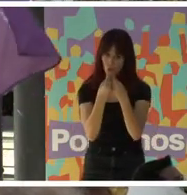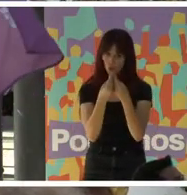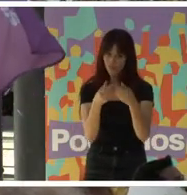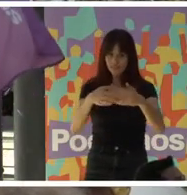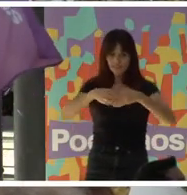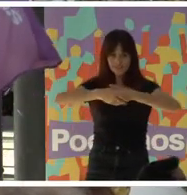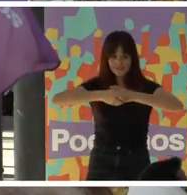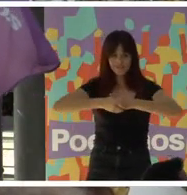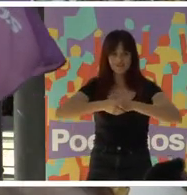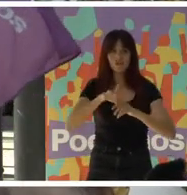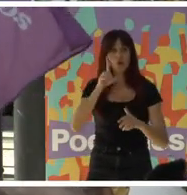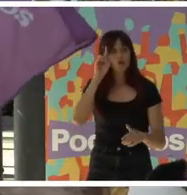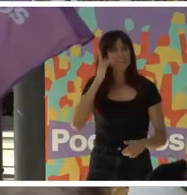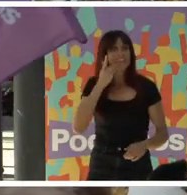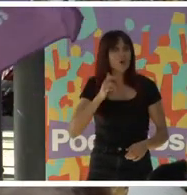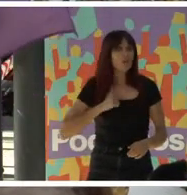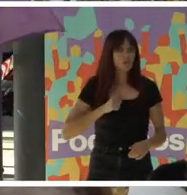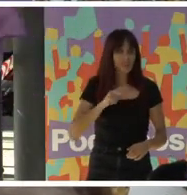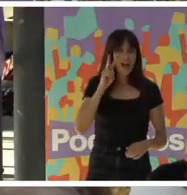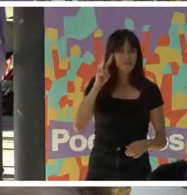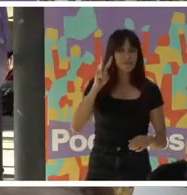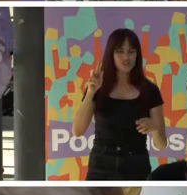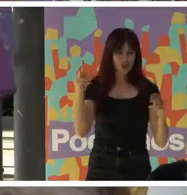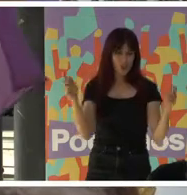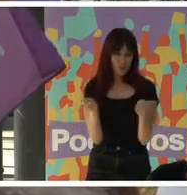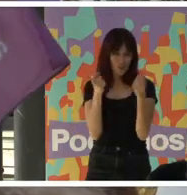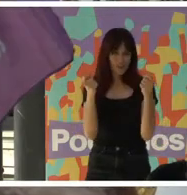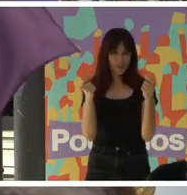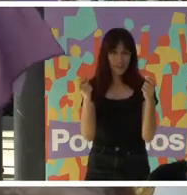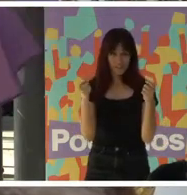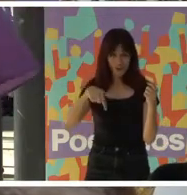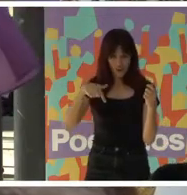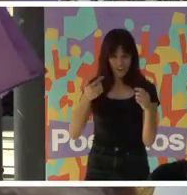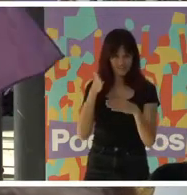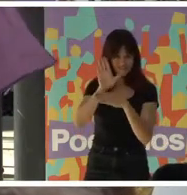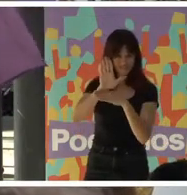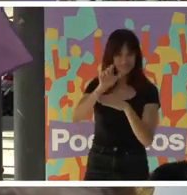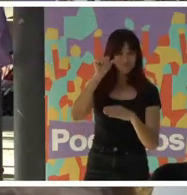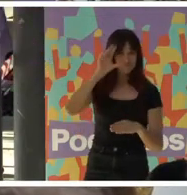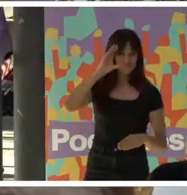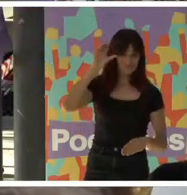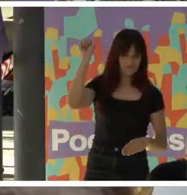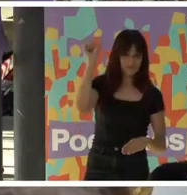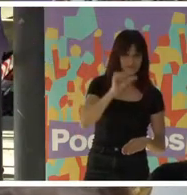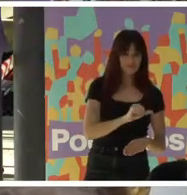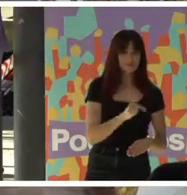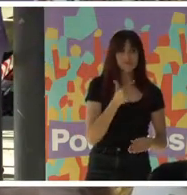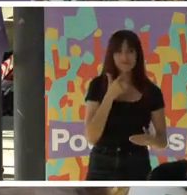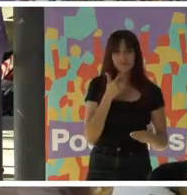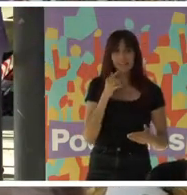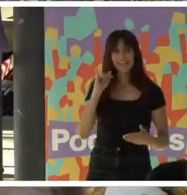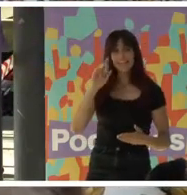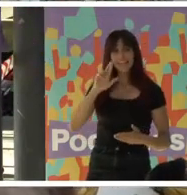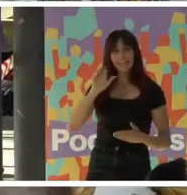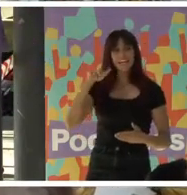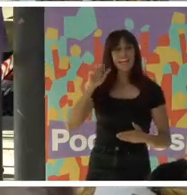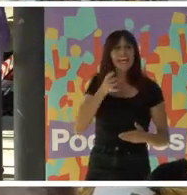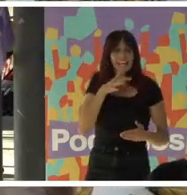No sé si habéis tenido la oportunidad de ver el spot que sacábamos hoy contando quién es Irene